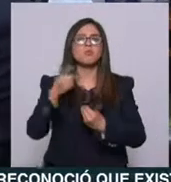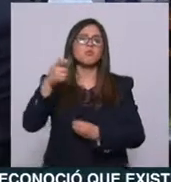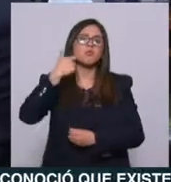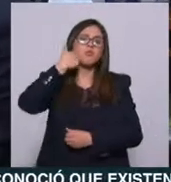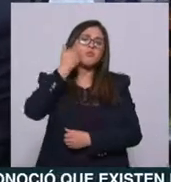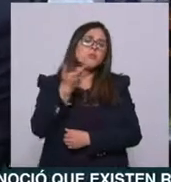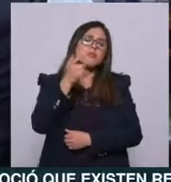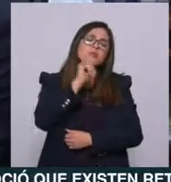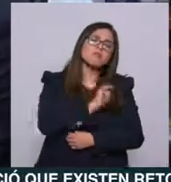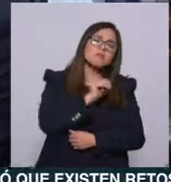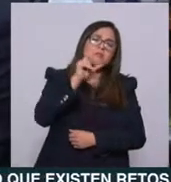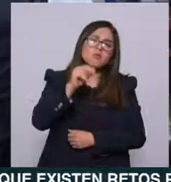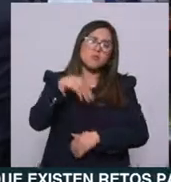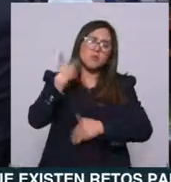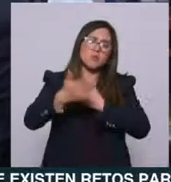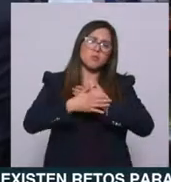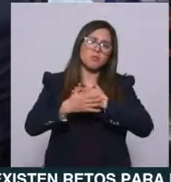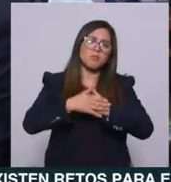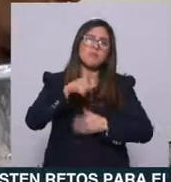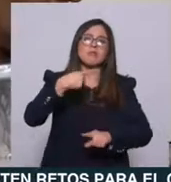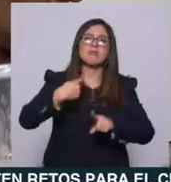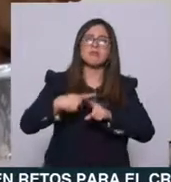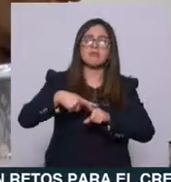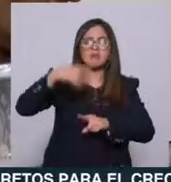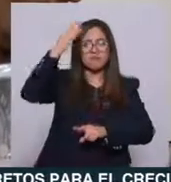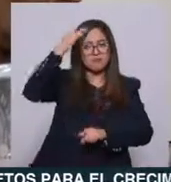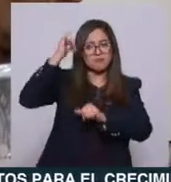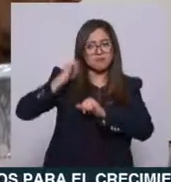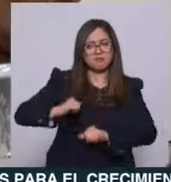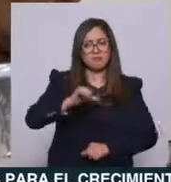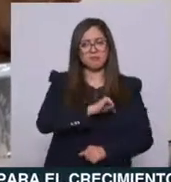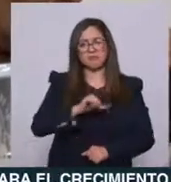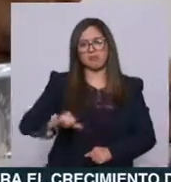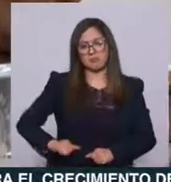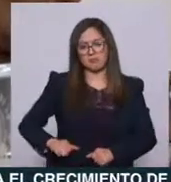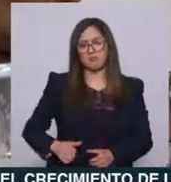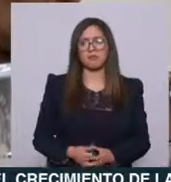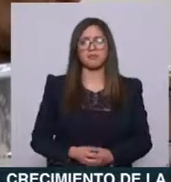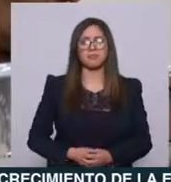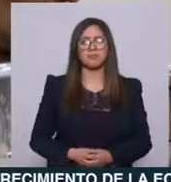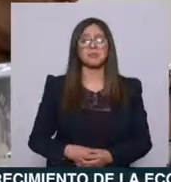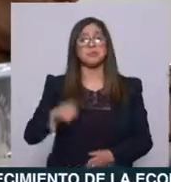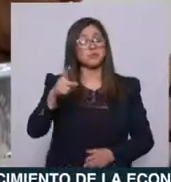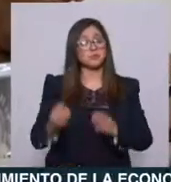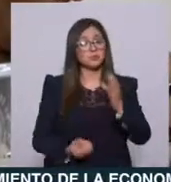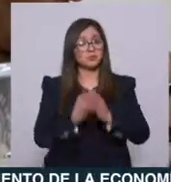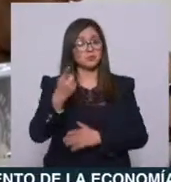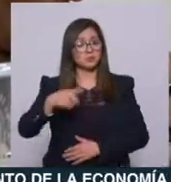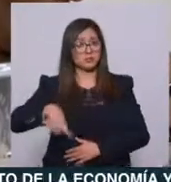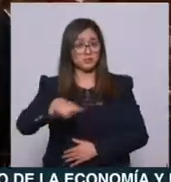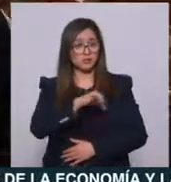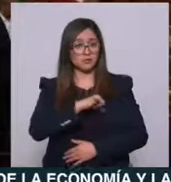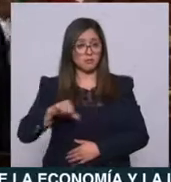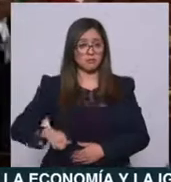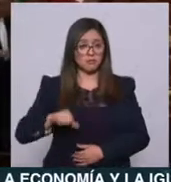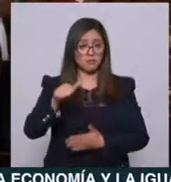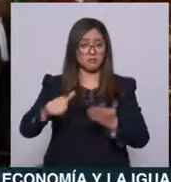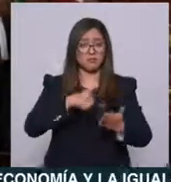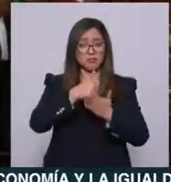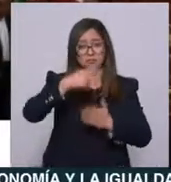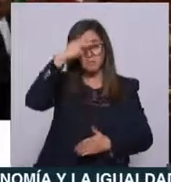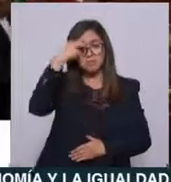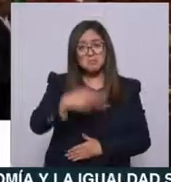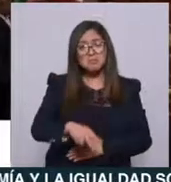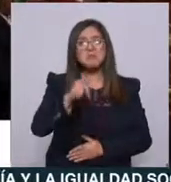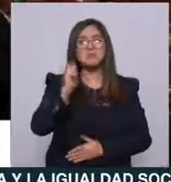participar por gobernar estas nuevas alcaldías. Pensar en una nueva configuración en las alcaldías de la Ciudad de México puede ser un tema que se lleve